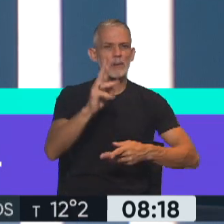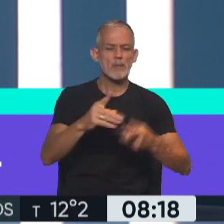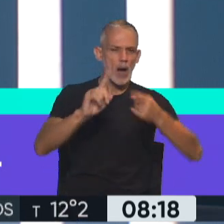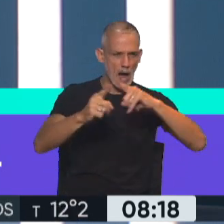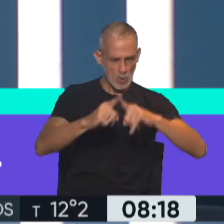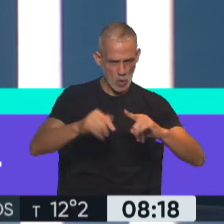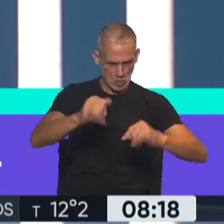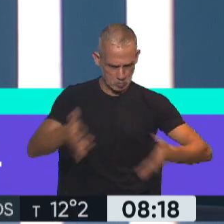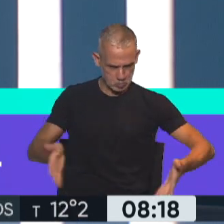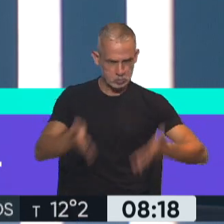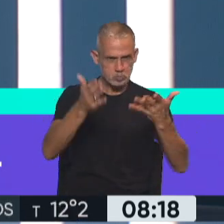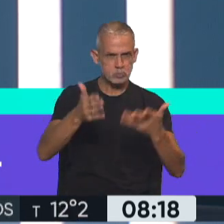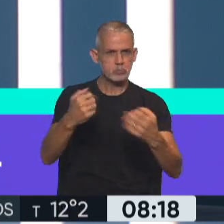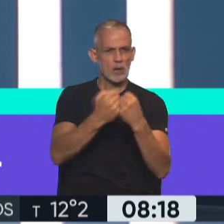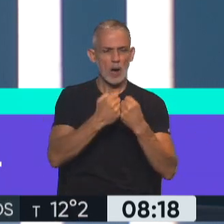acordar